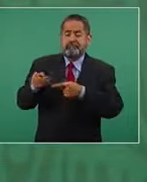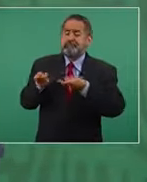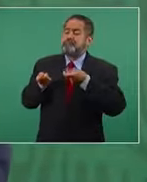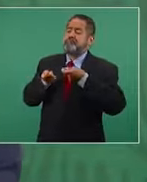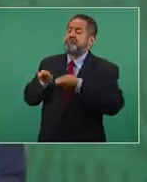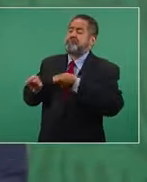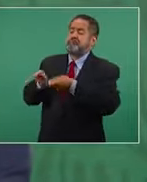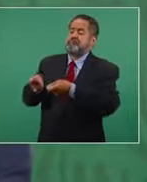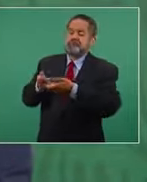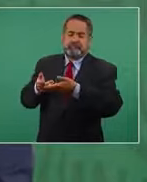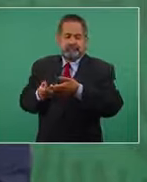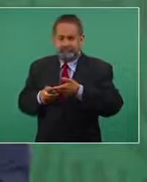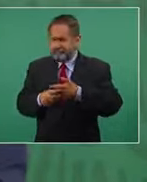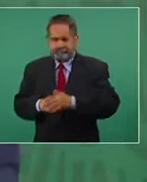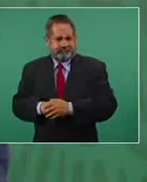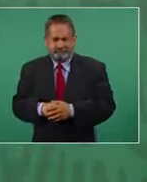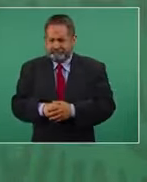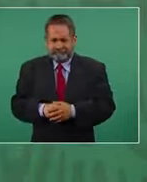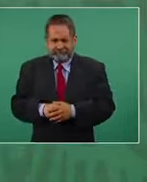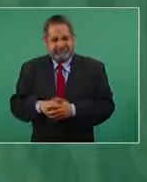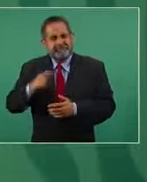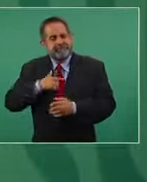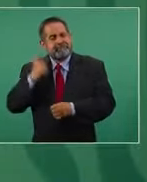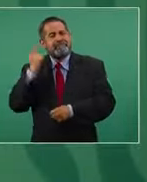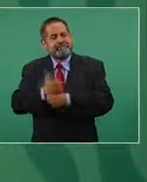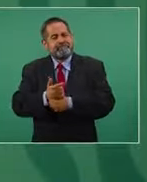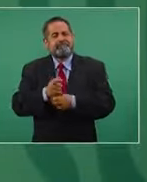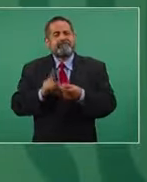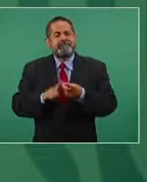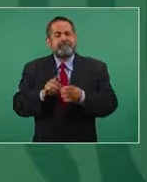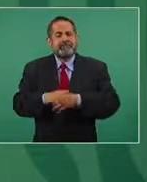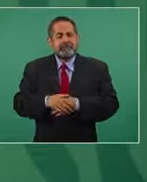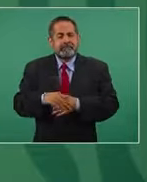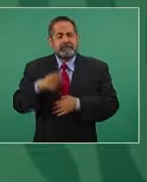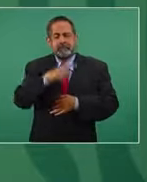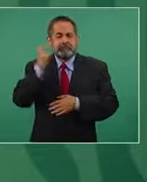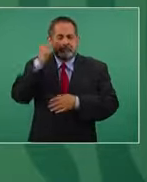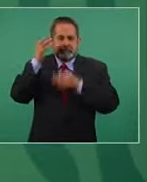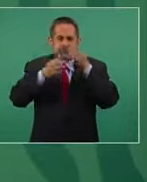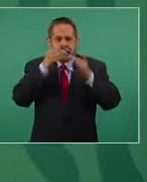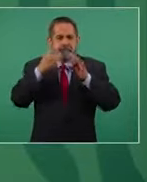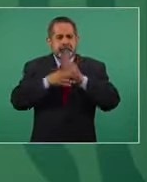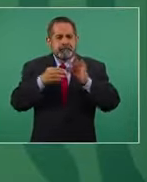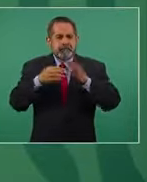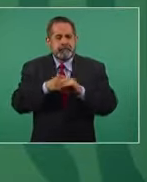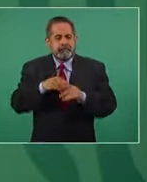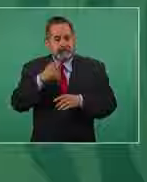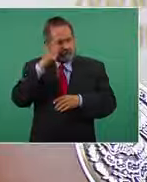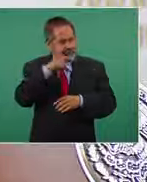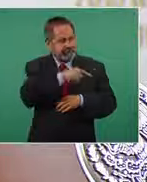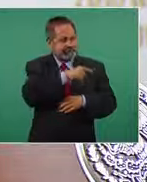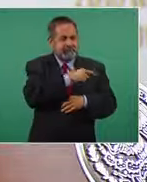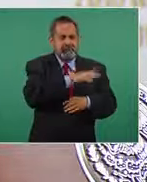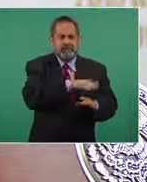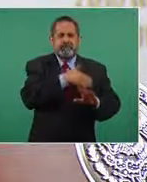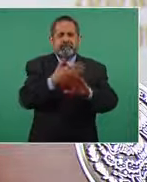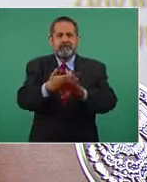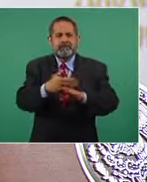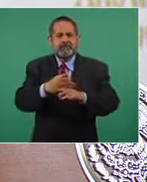manipulación. ¿Saben dónde noté eso? En la campaña en contra del candidato de